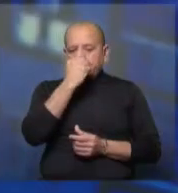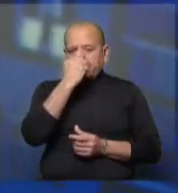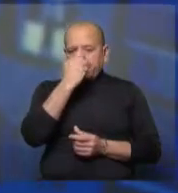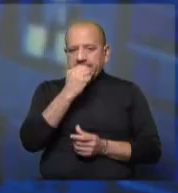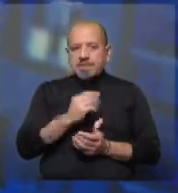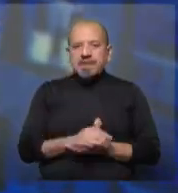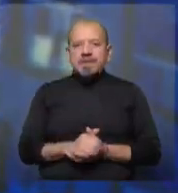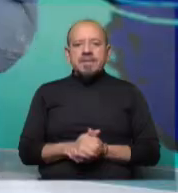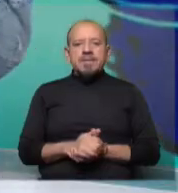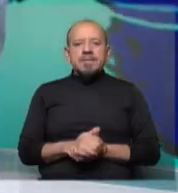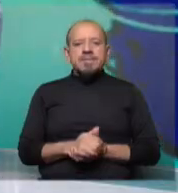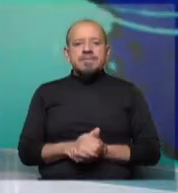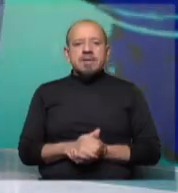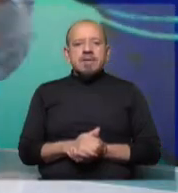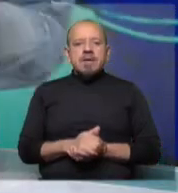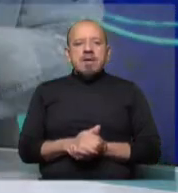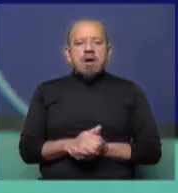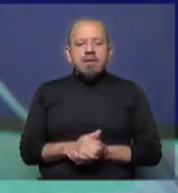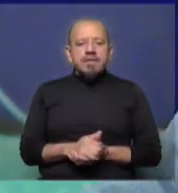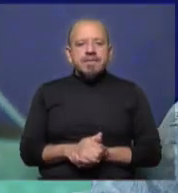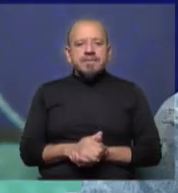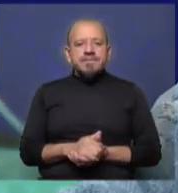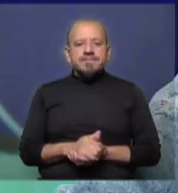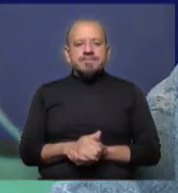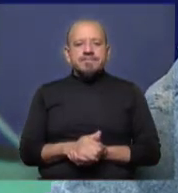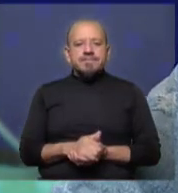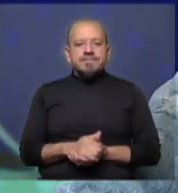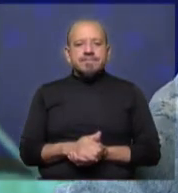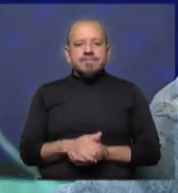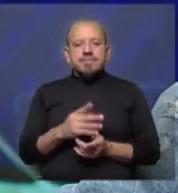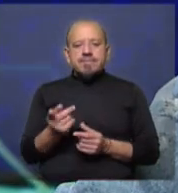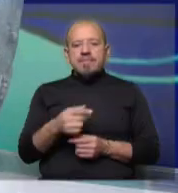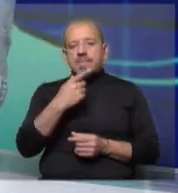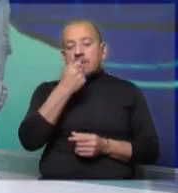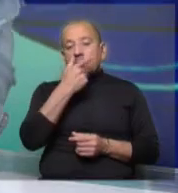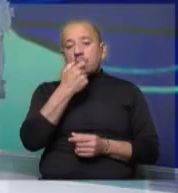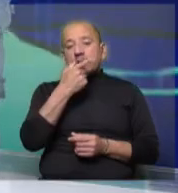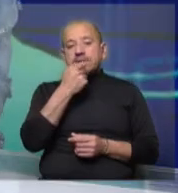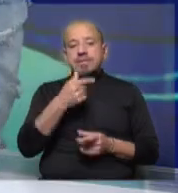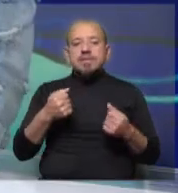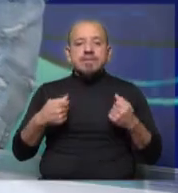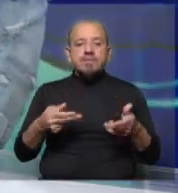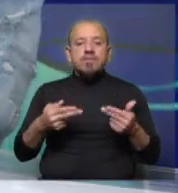queridos bienvenido Que además hoy decíamos Bien también árbitro que es algo